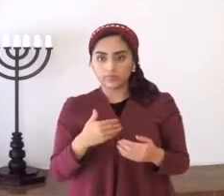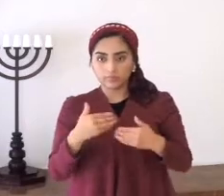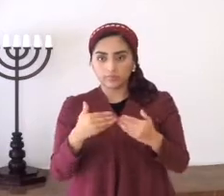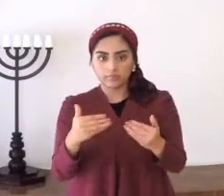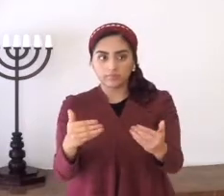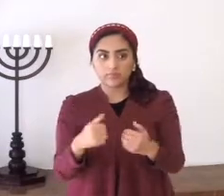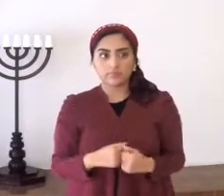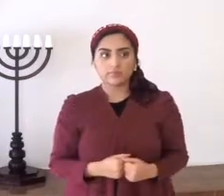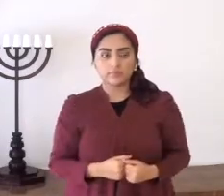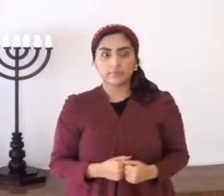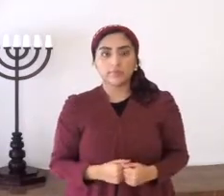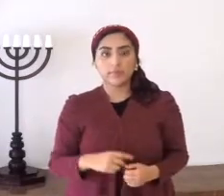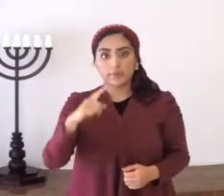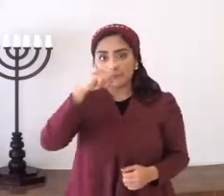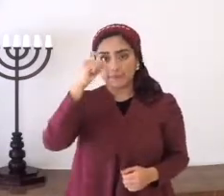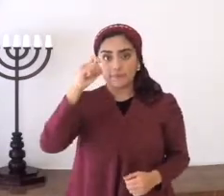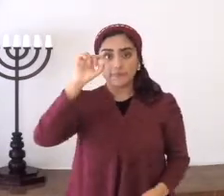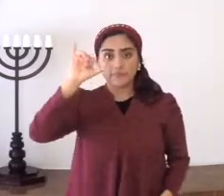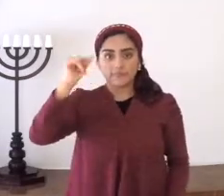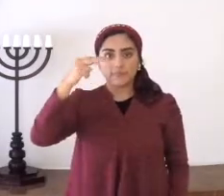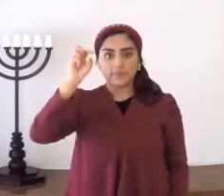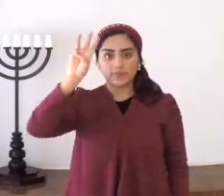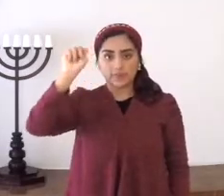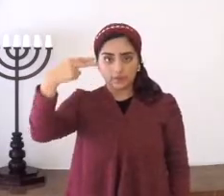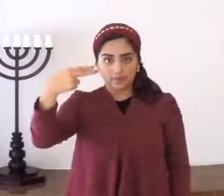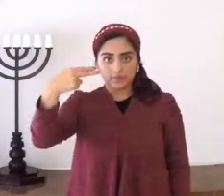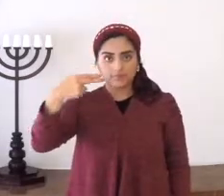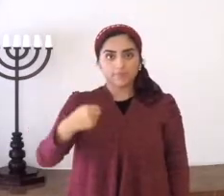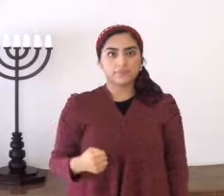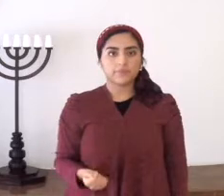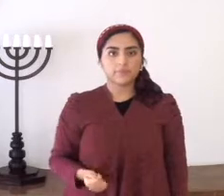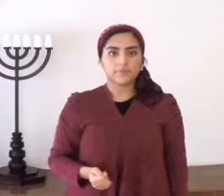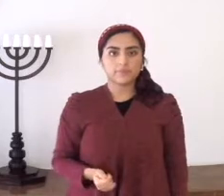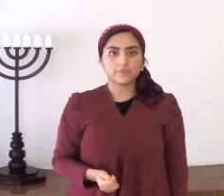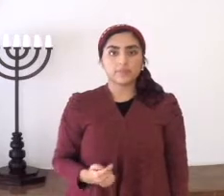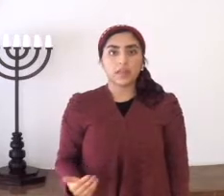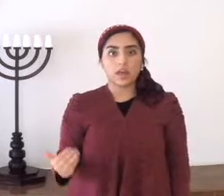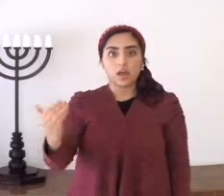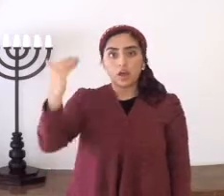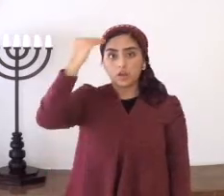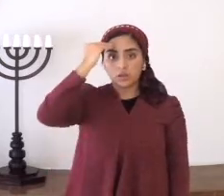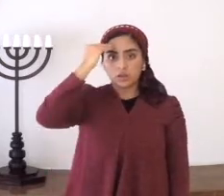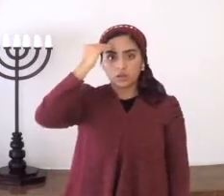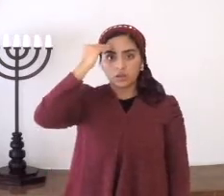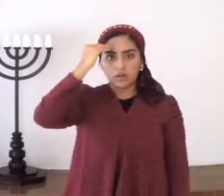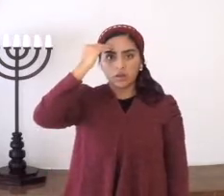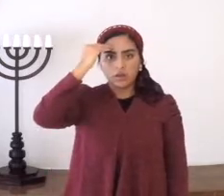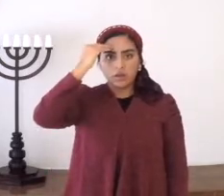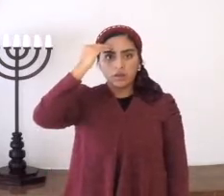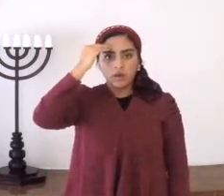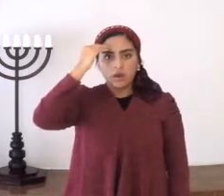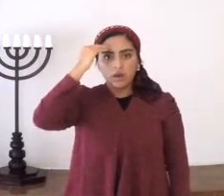porque, ustedes me dicen cuando pueda continuar, porque Yahweh